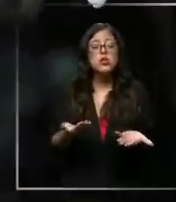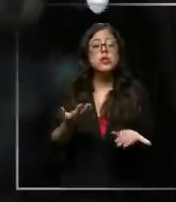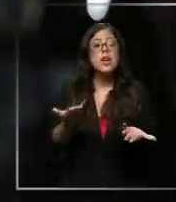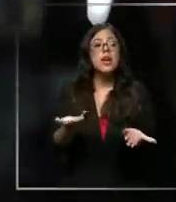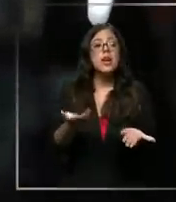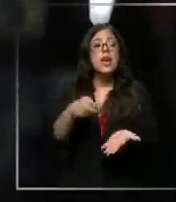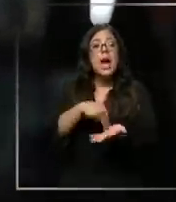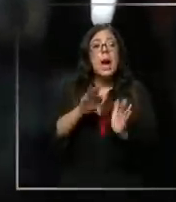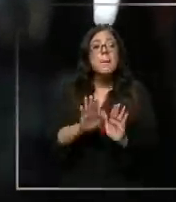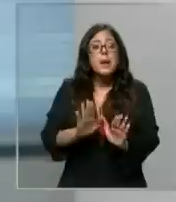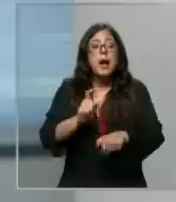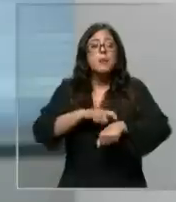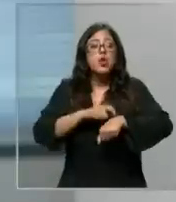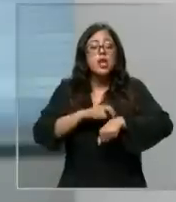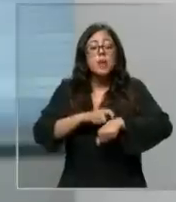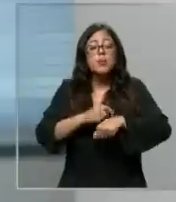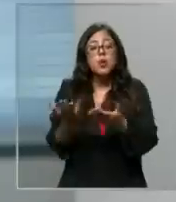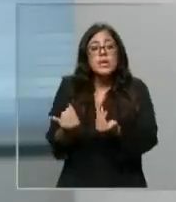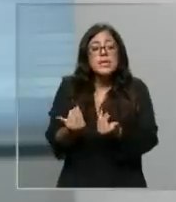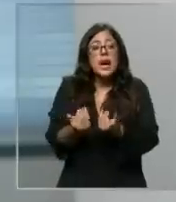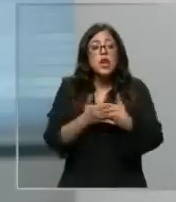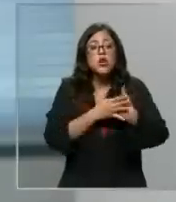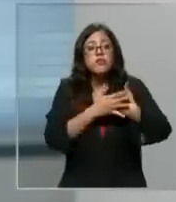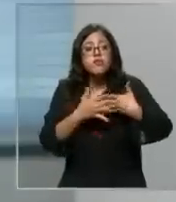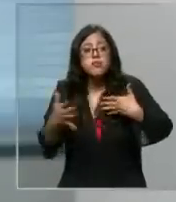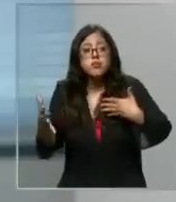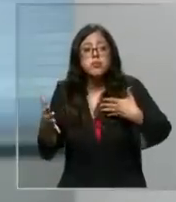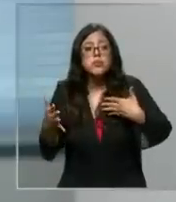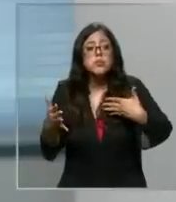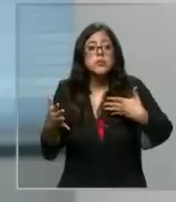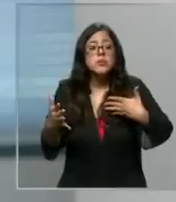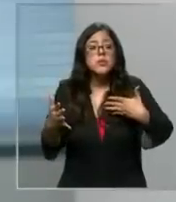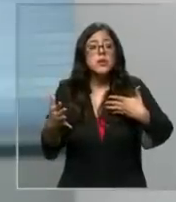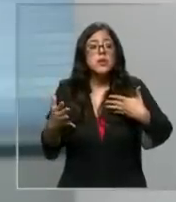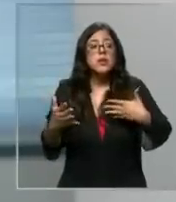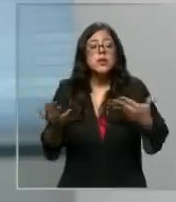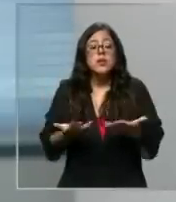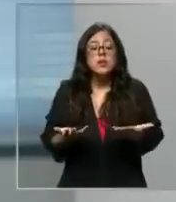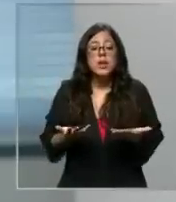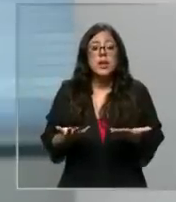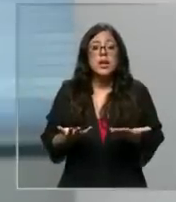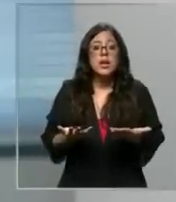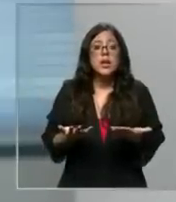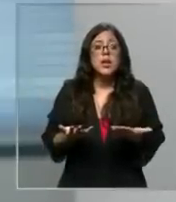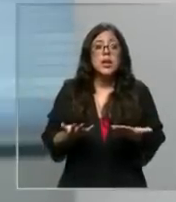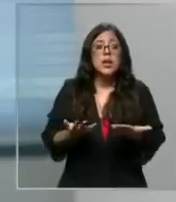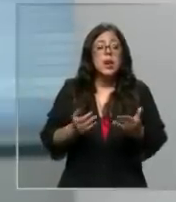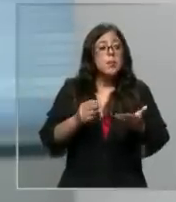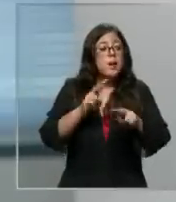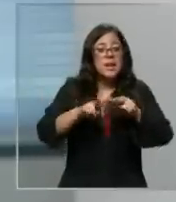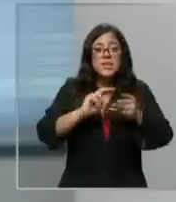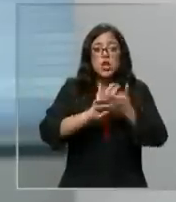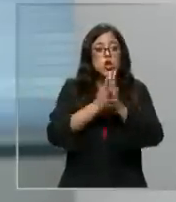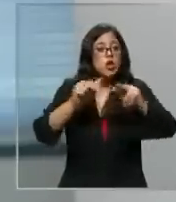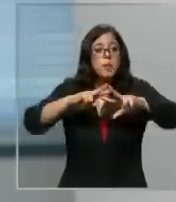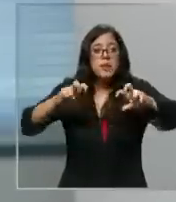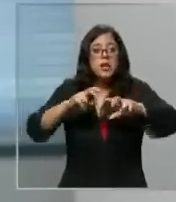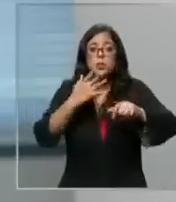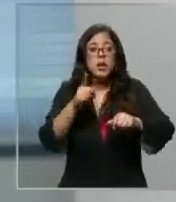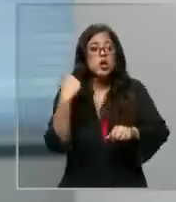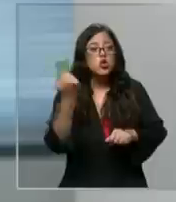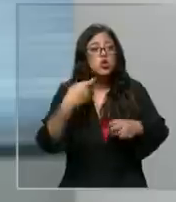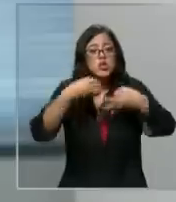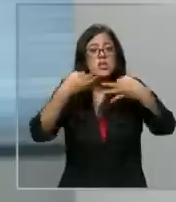esperamos de que se tomen el tiempo que sea necesario dentro de lo razonable para realizar todos los peritajes que tengan que hacer porque estamos